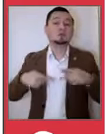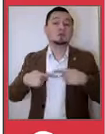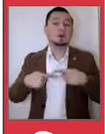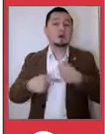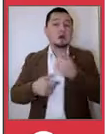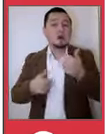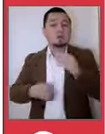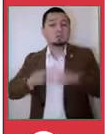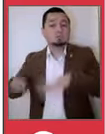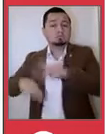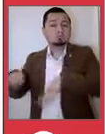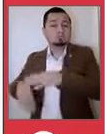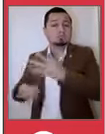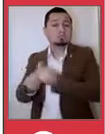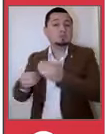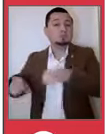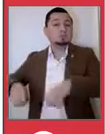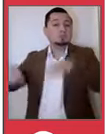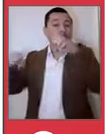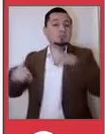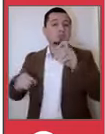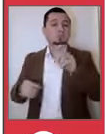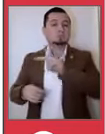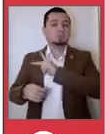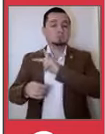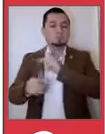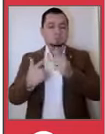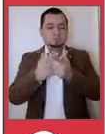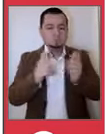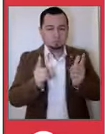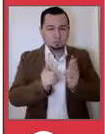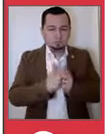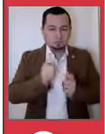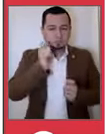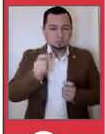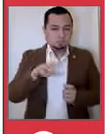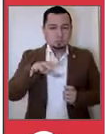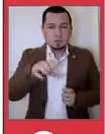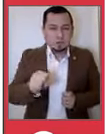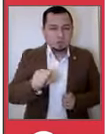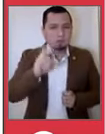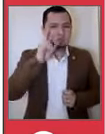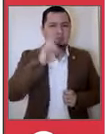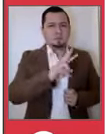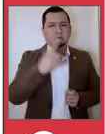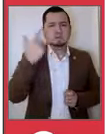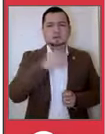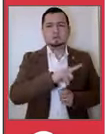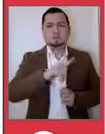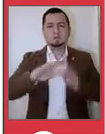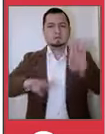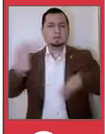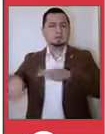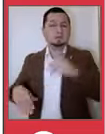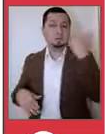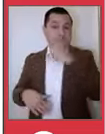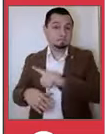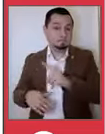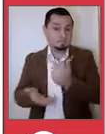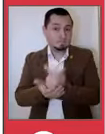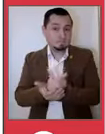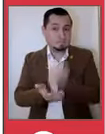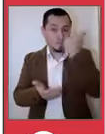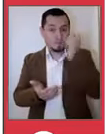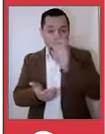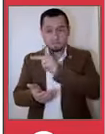cada 100.000 habitantes mientras que cuando tenemos en grupos de las que no alcanza ni siquiera una muerte por cada 100.000 habitantes este